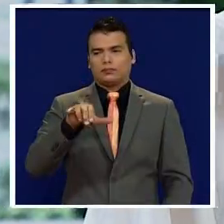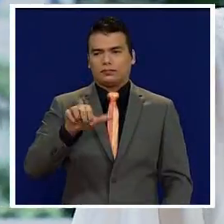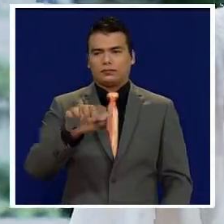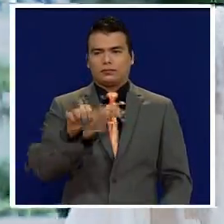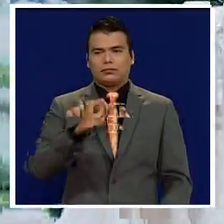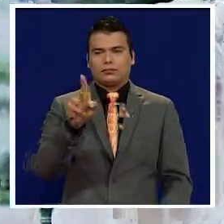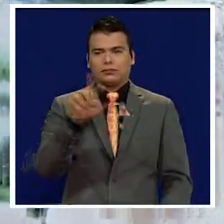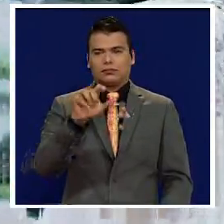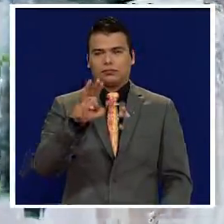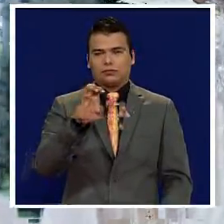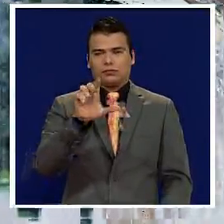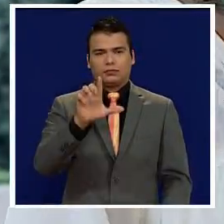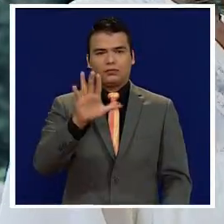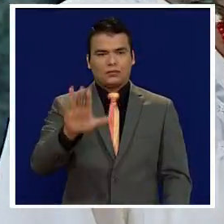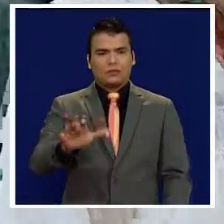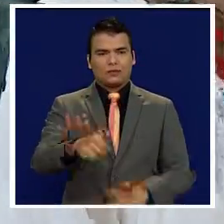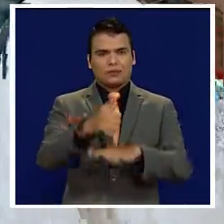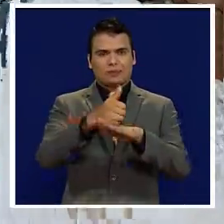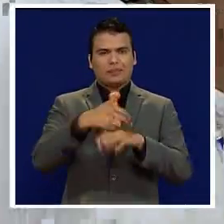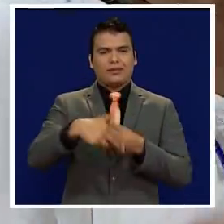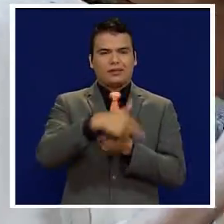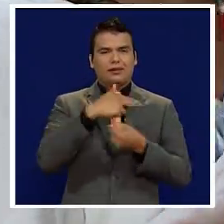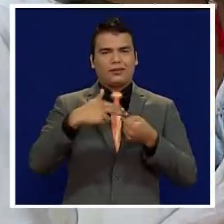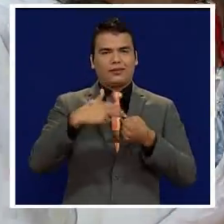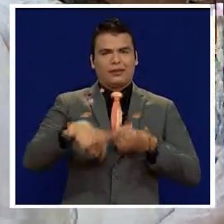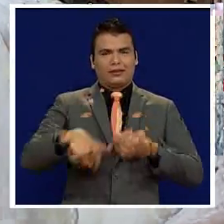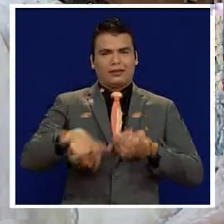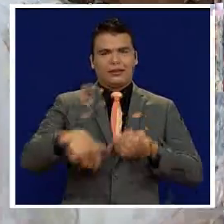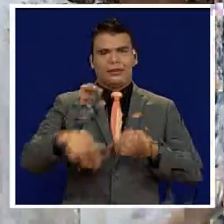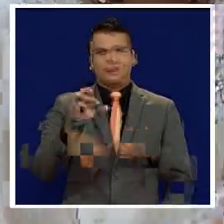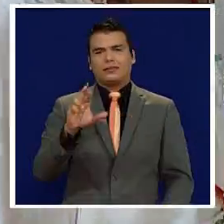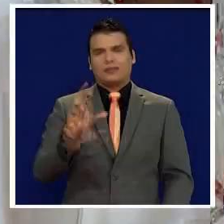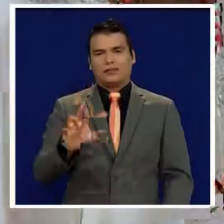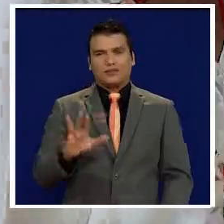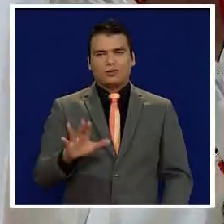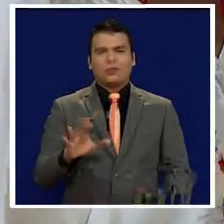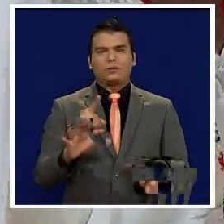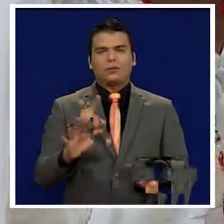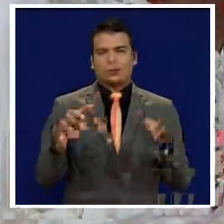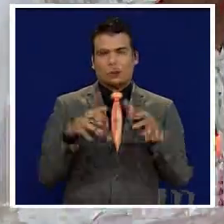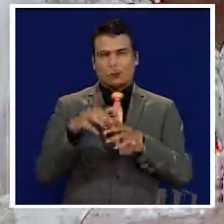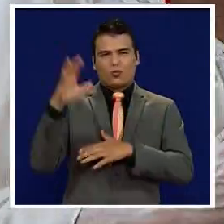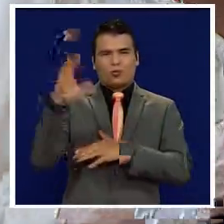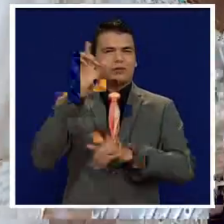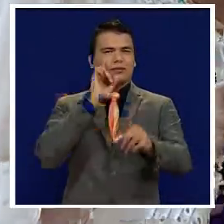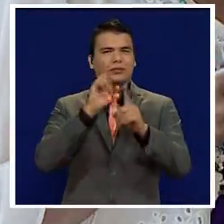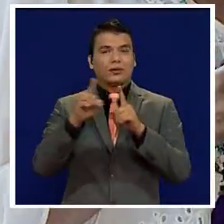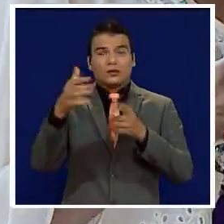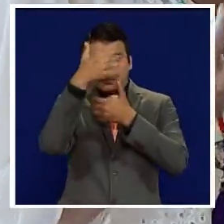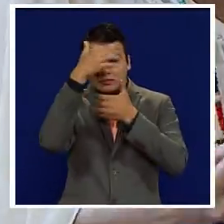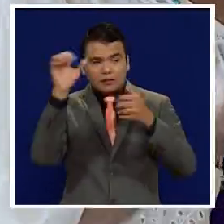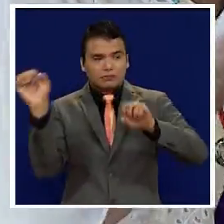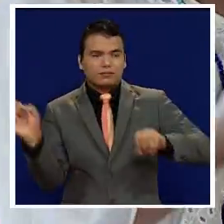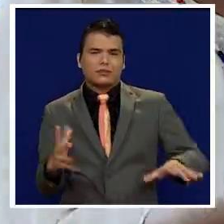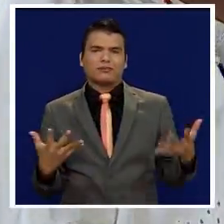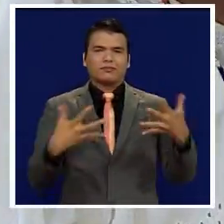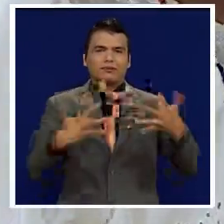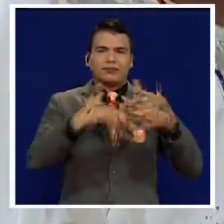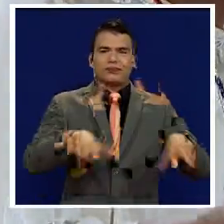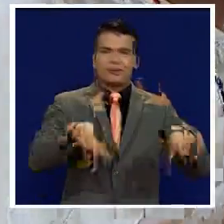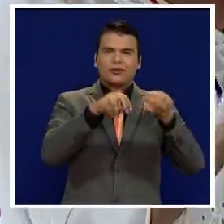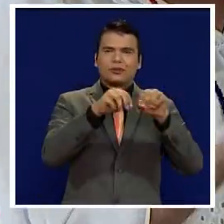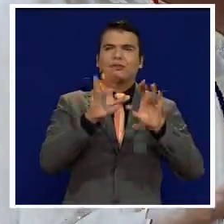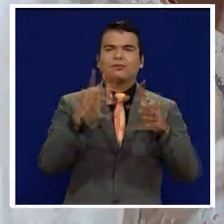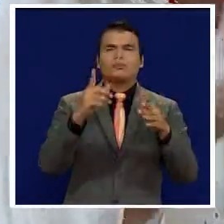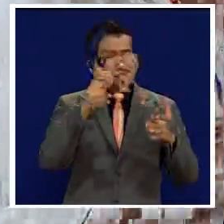coordinadora regional de la ACR aquí en el Valle del Cauca y quien nos va a contar un poco con el muy buenos días, coordinadora. Digamos que porque también